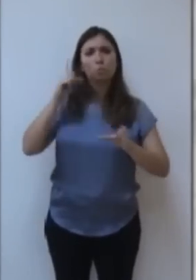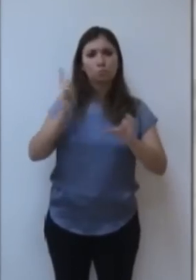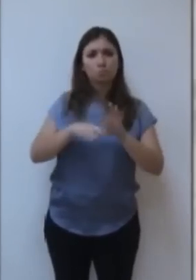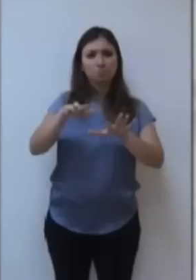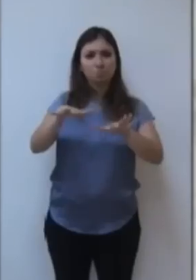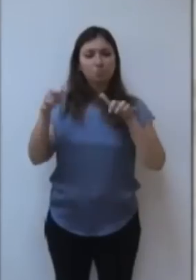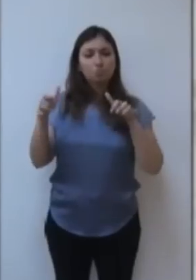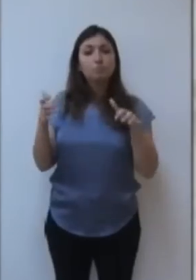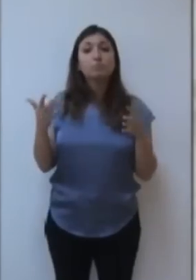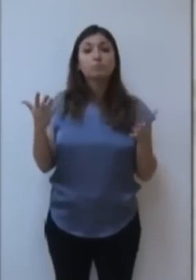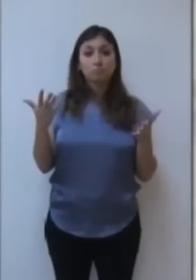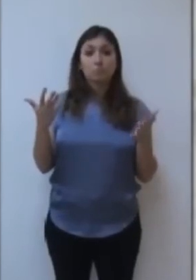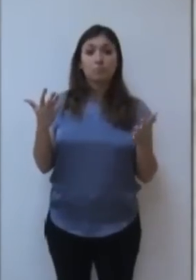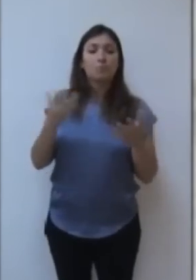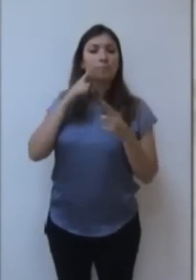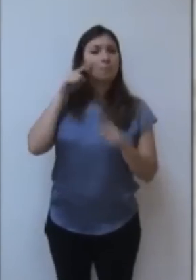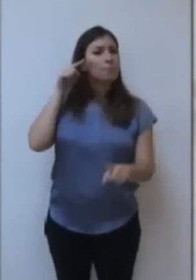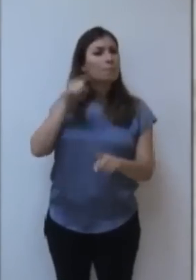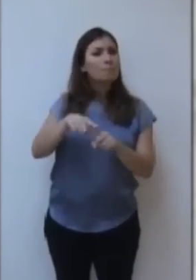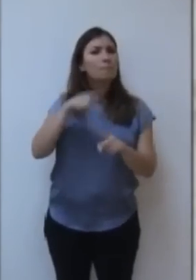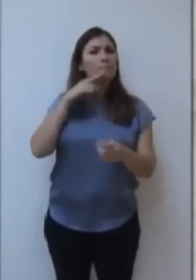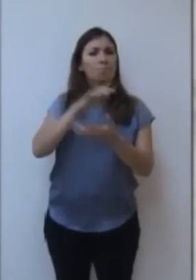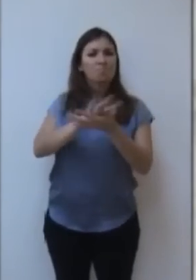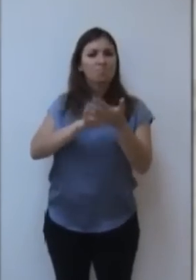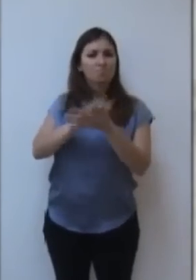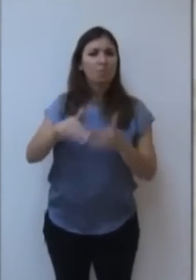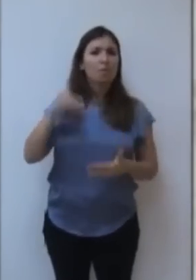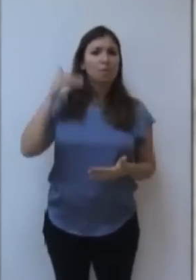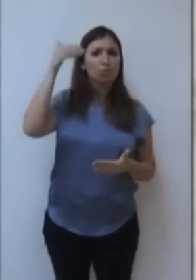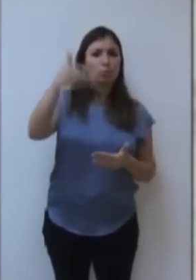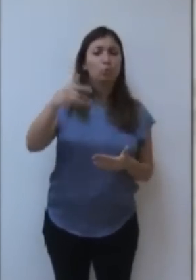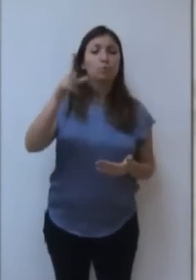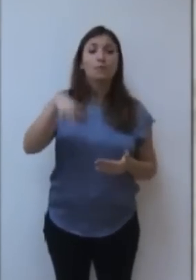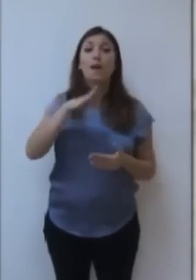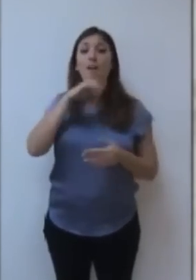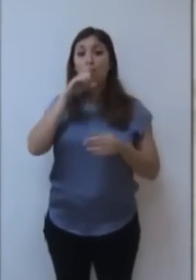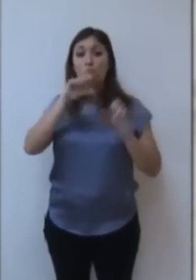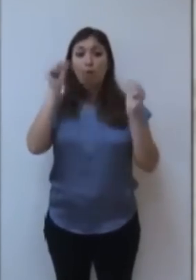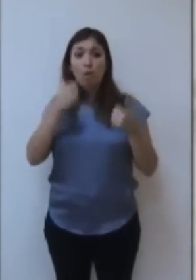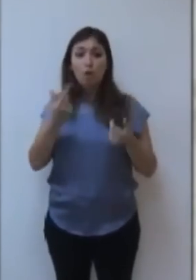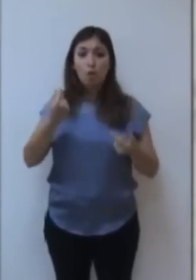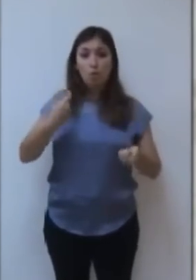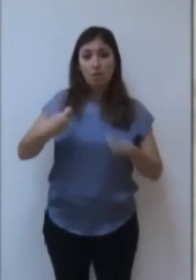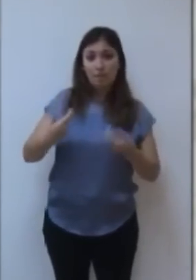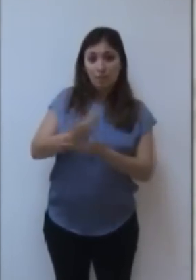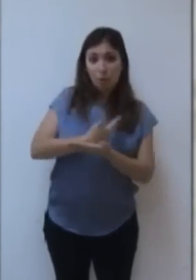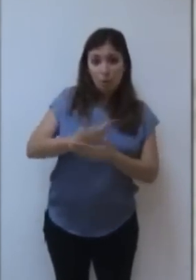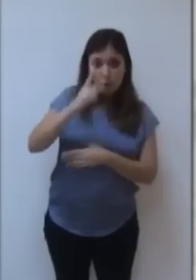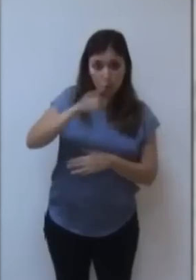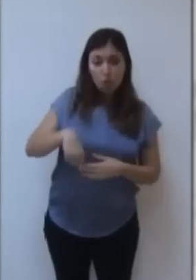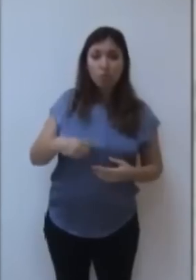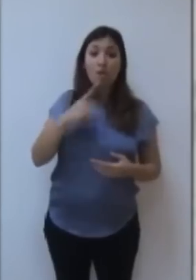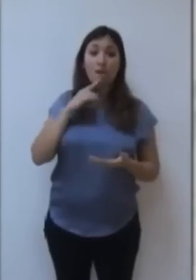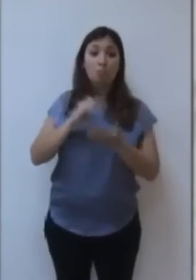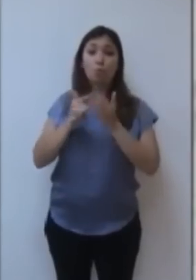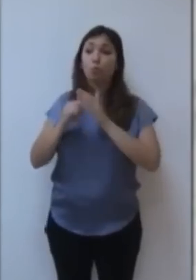acudir, para pues debatir, ver un poco el futuro, también el tema de los modelos de negocio, ¿no? Que cada proyecto, cada iniciativa tiene